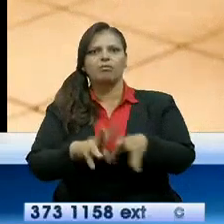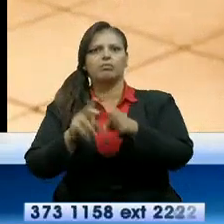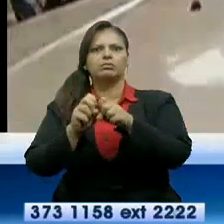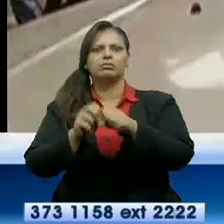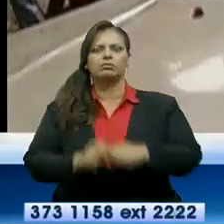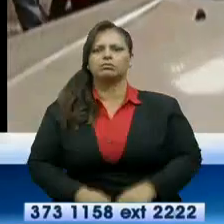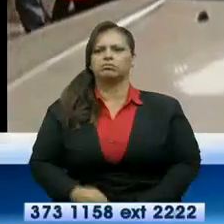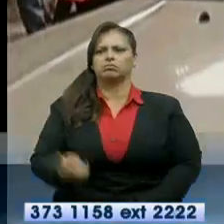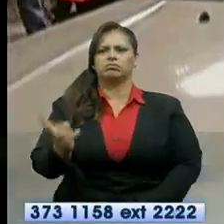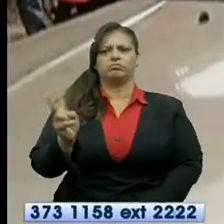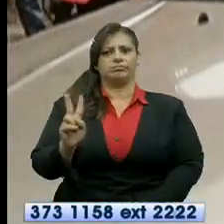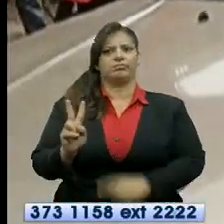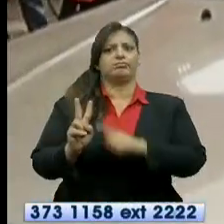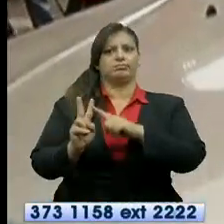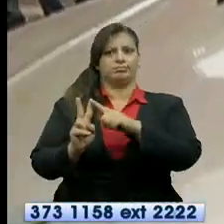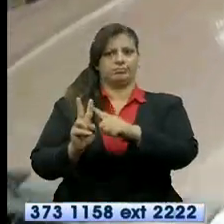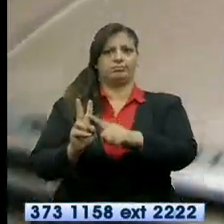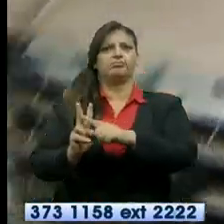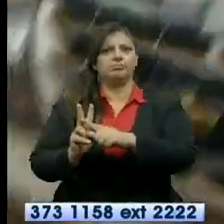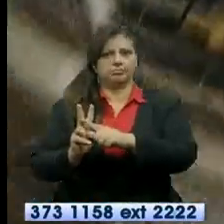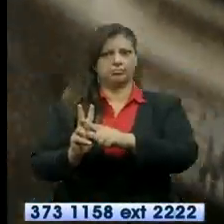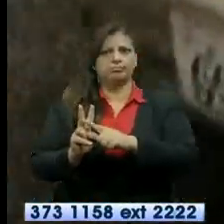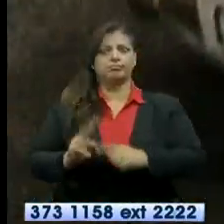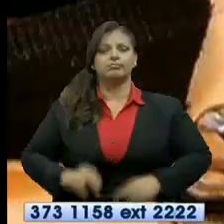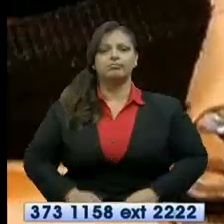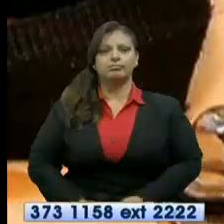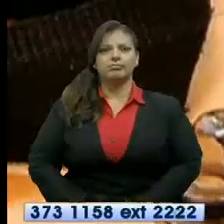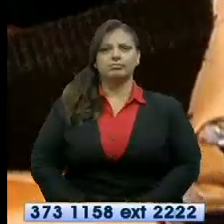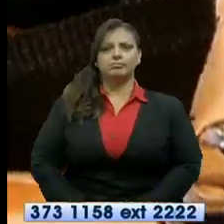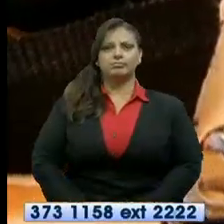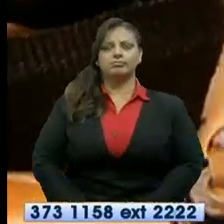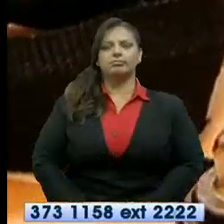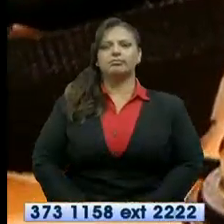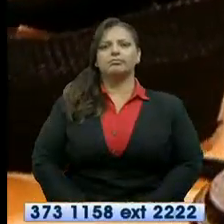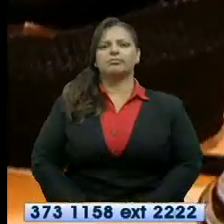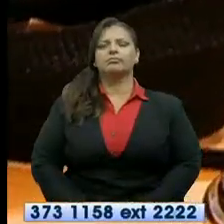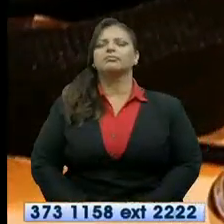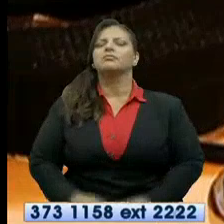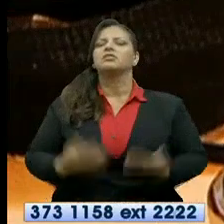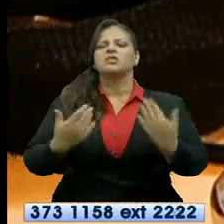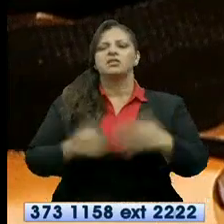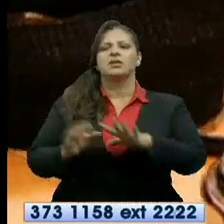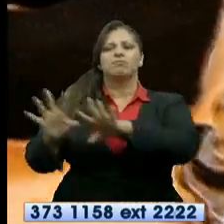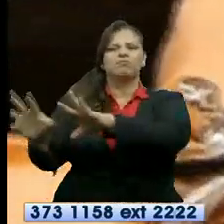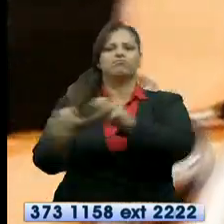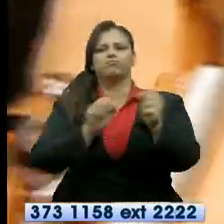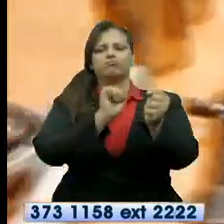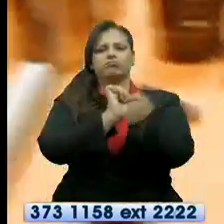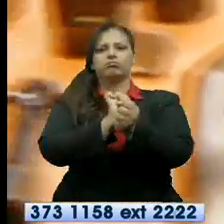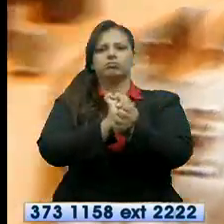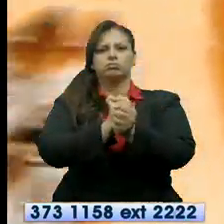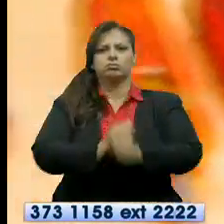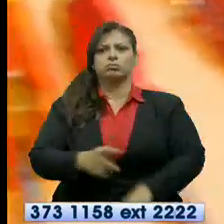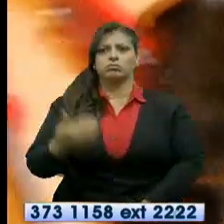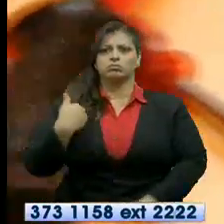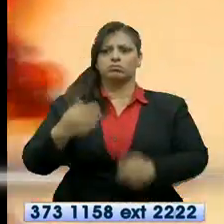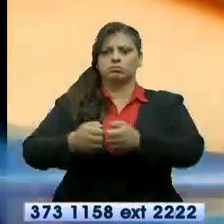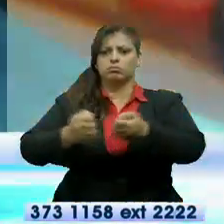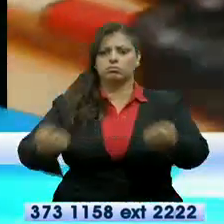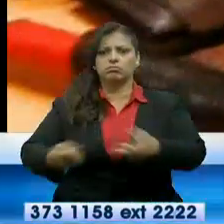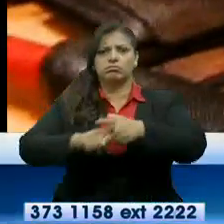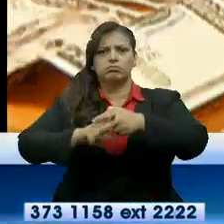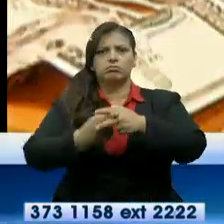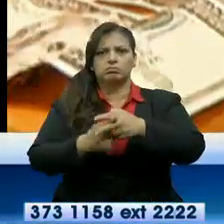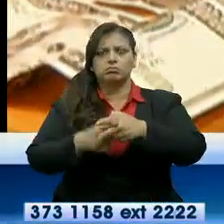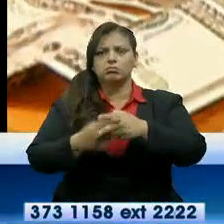fueron encontradas mientras trataban de atracar un vehículo. Los sujetos fueron detenidos y se les encontró herramientas, dinero en efectivo